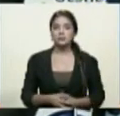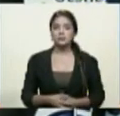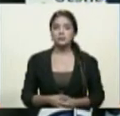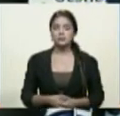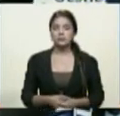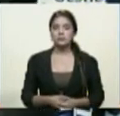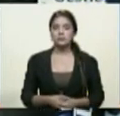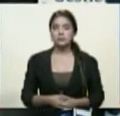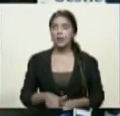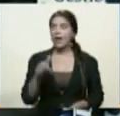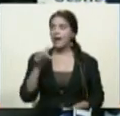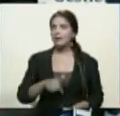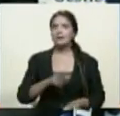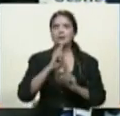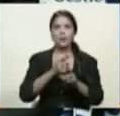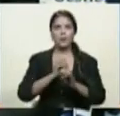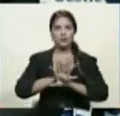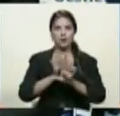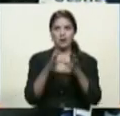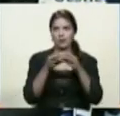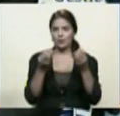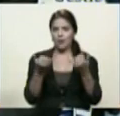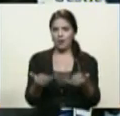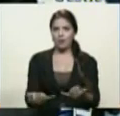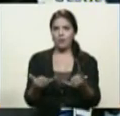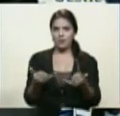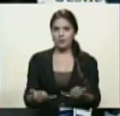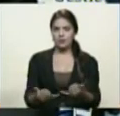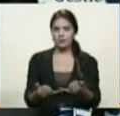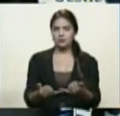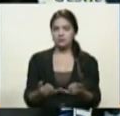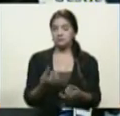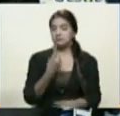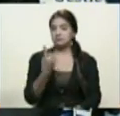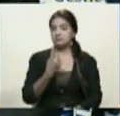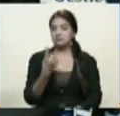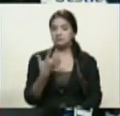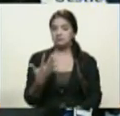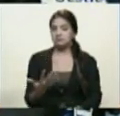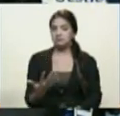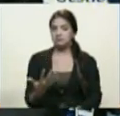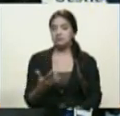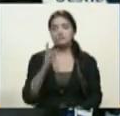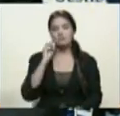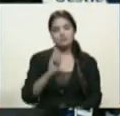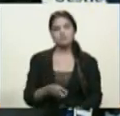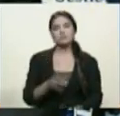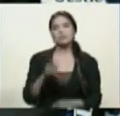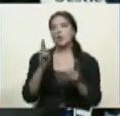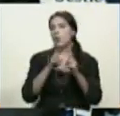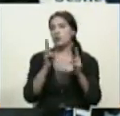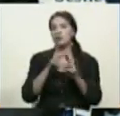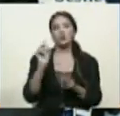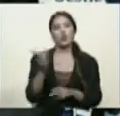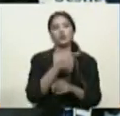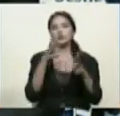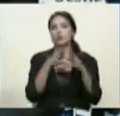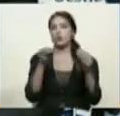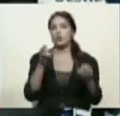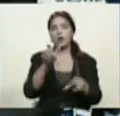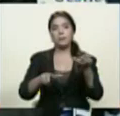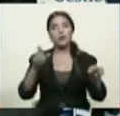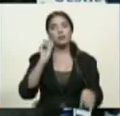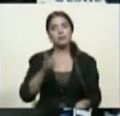con que aquí se actuó simple y llanamente merece ser conocido por la opinión pública